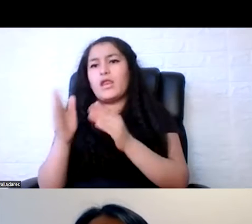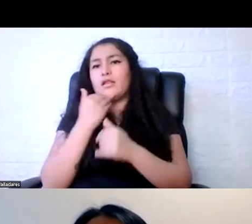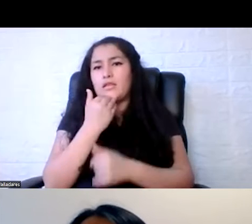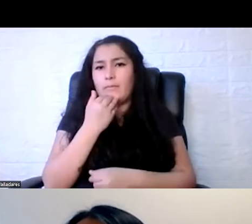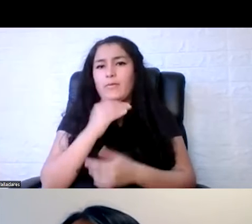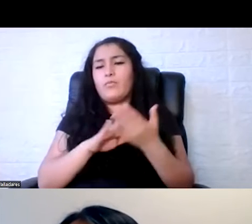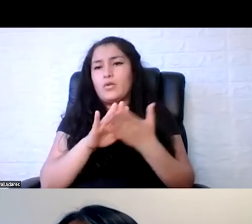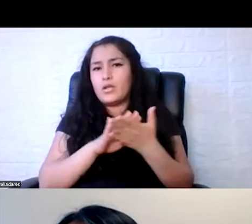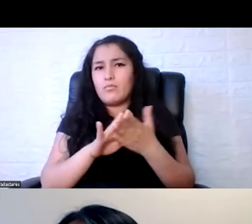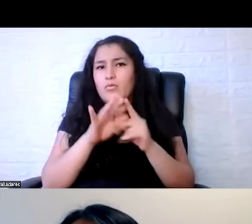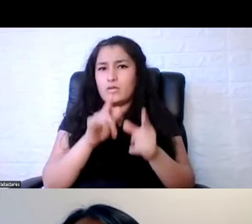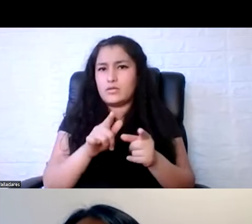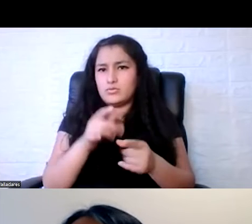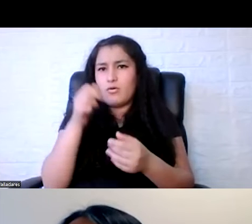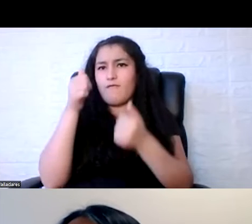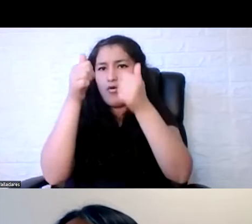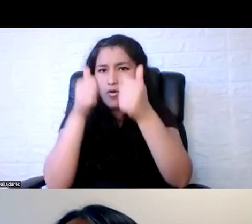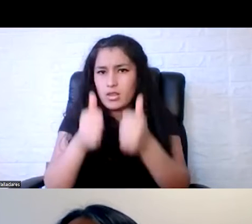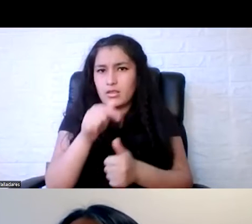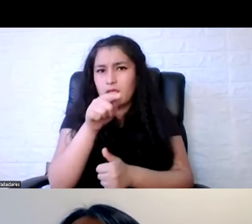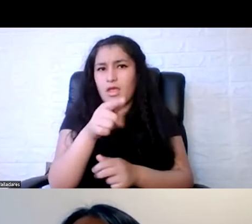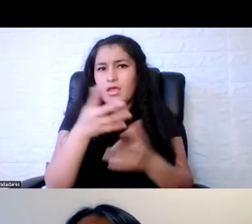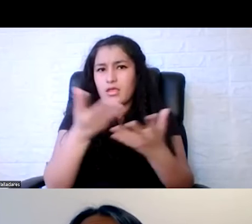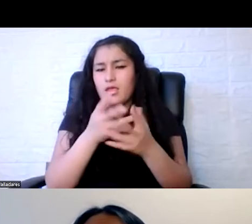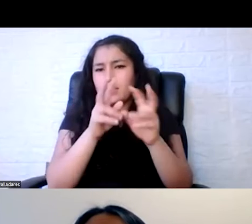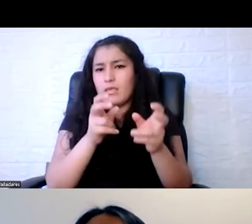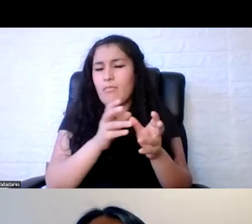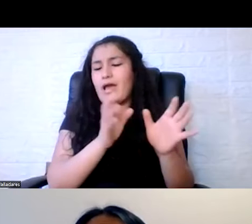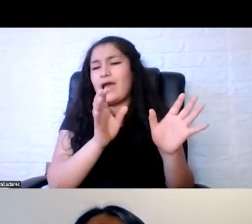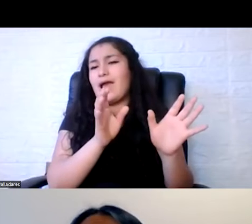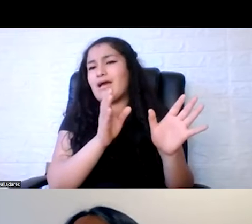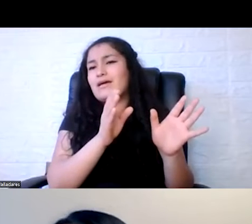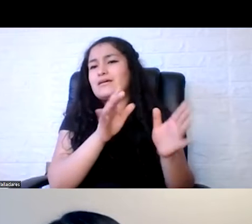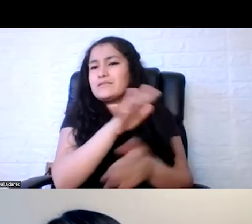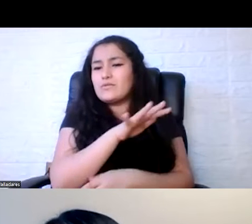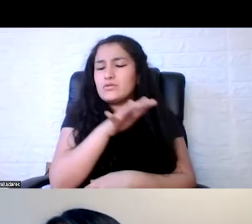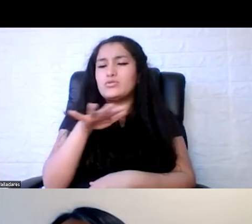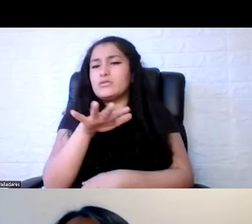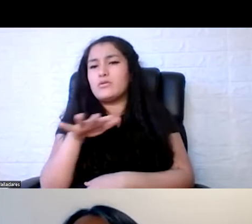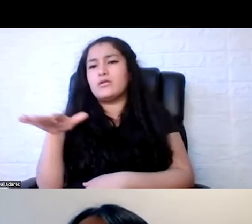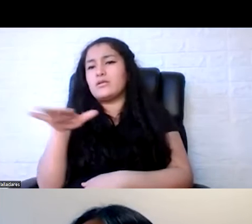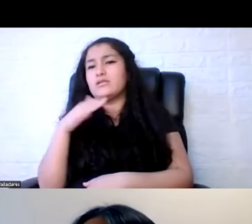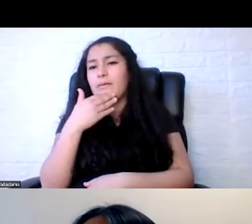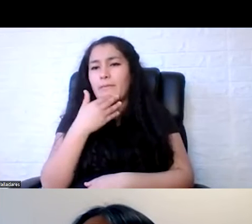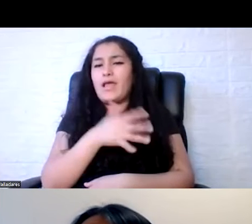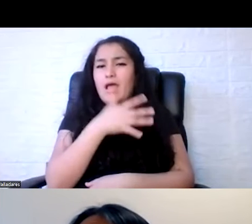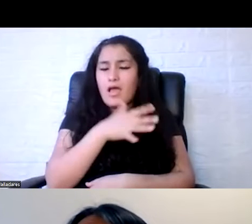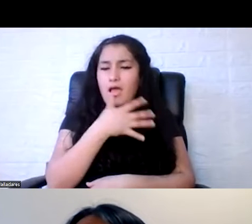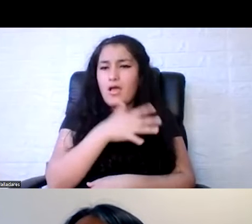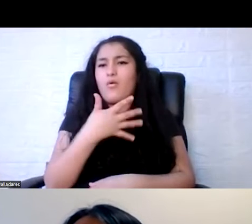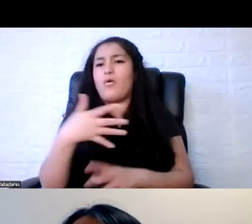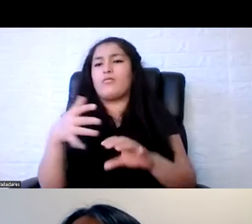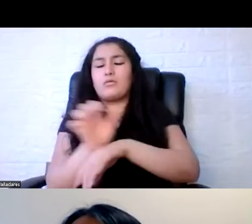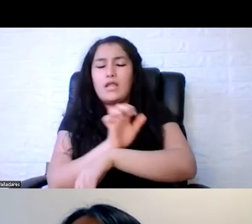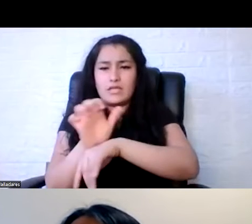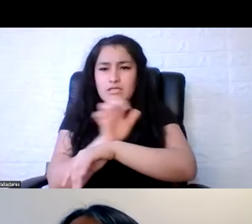boletín en la que desarrollamos una sistematización de casos, pero también sobre termoelectricidad, los distintos tipos de termoelectricidad